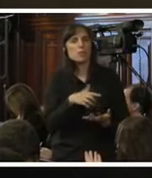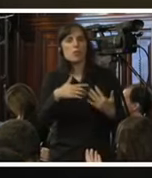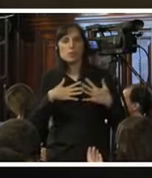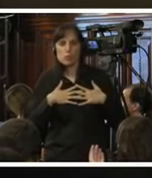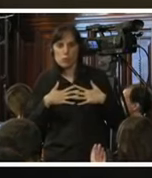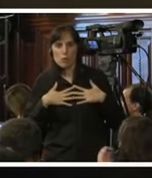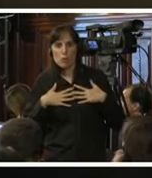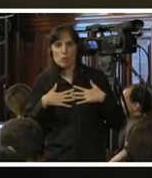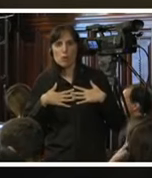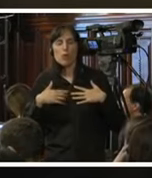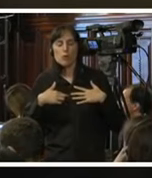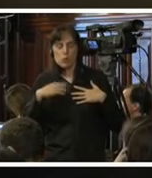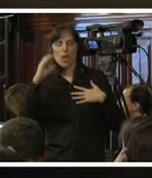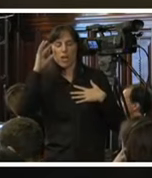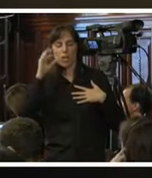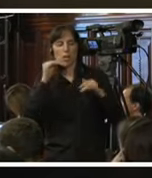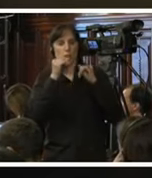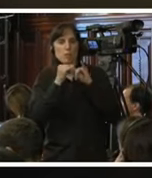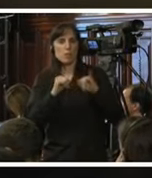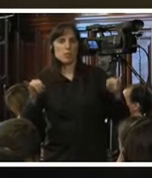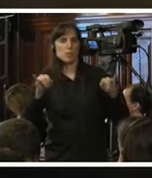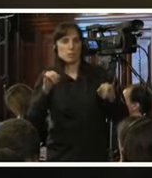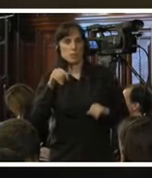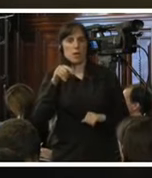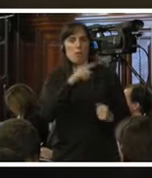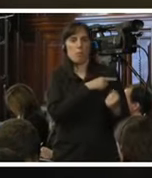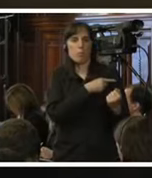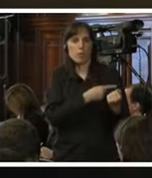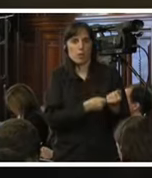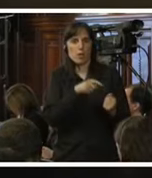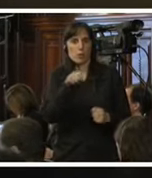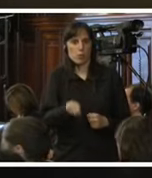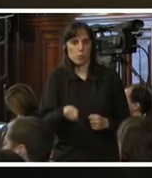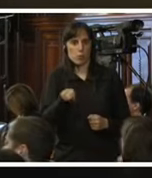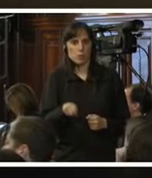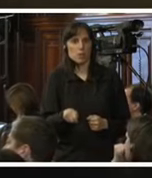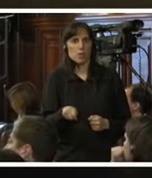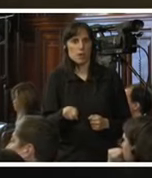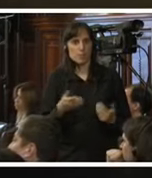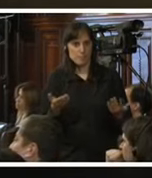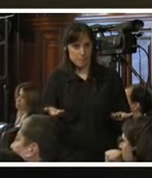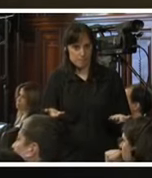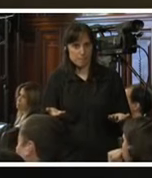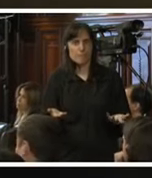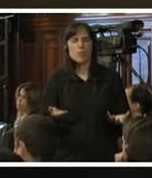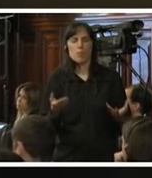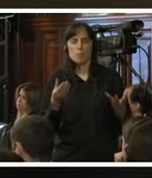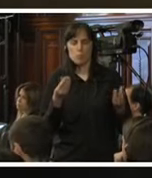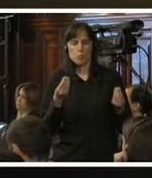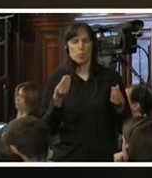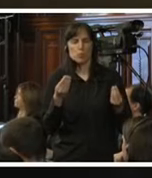judiciary because from readings, I think it is